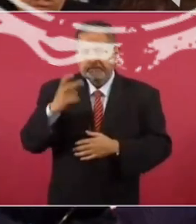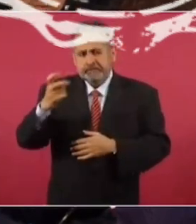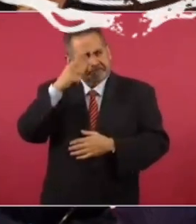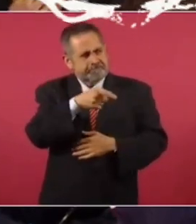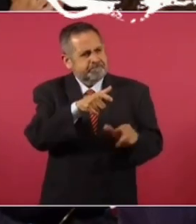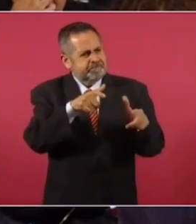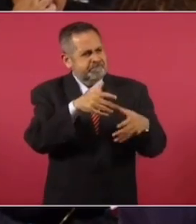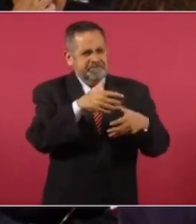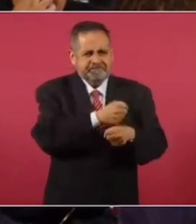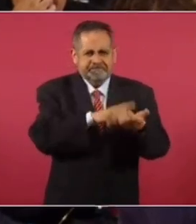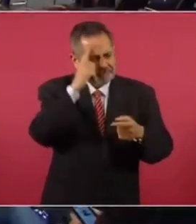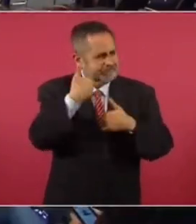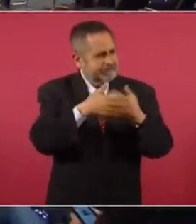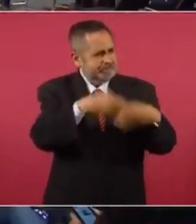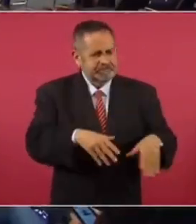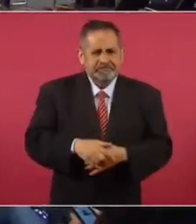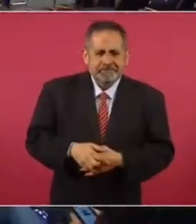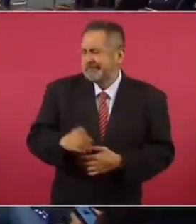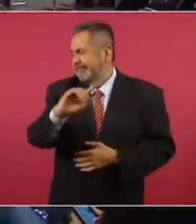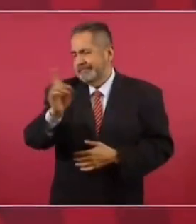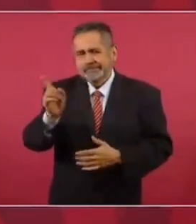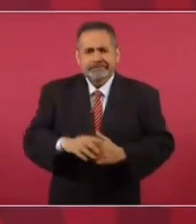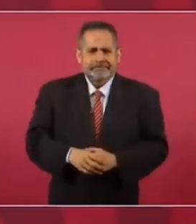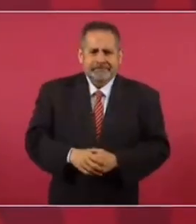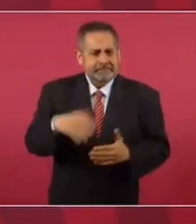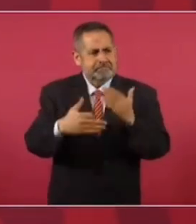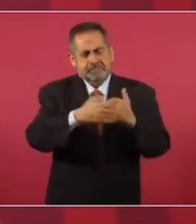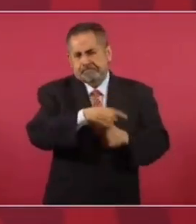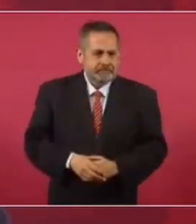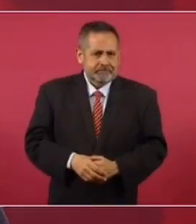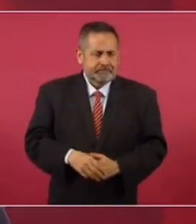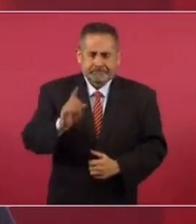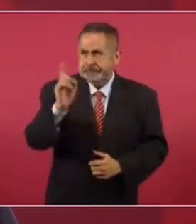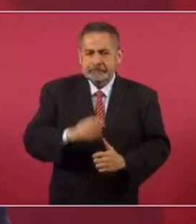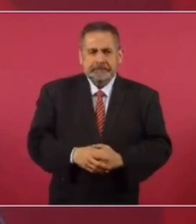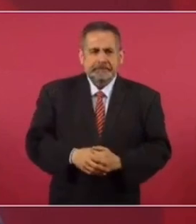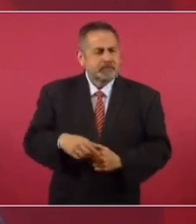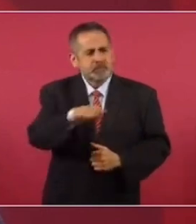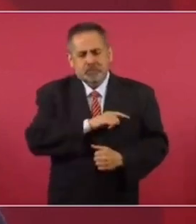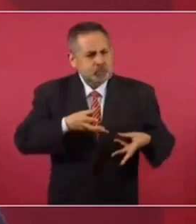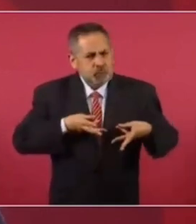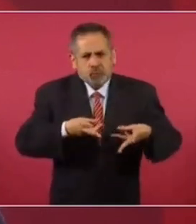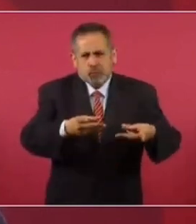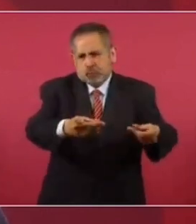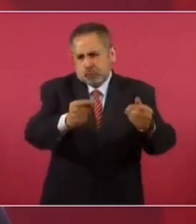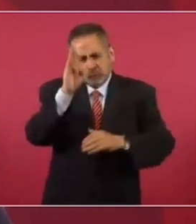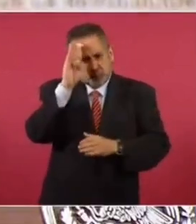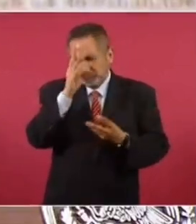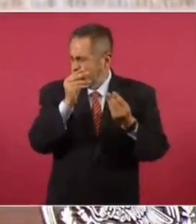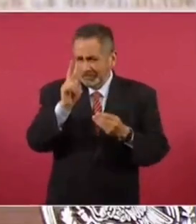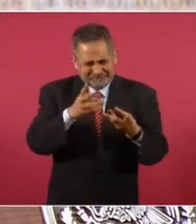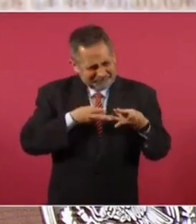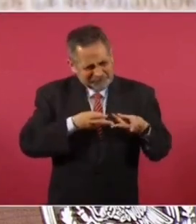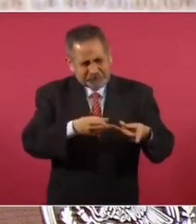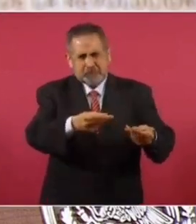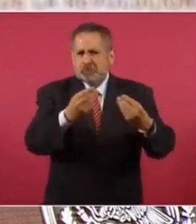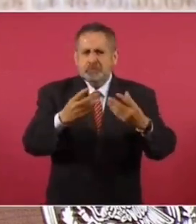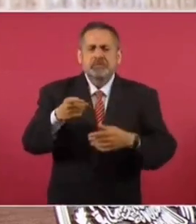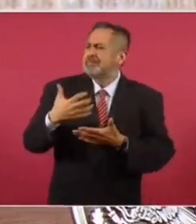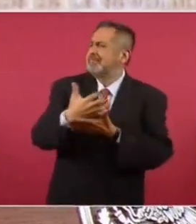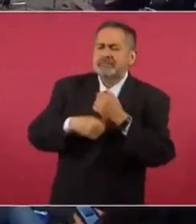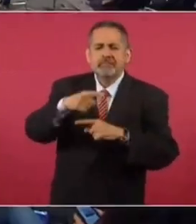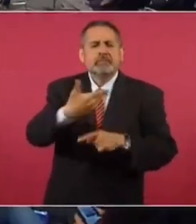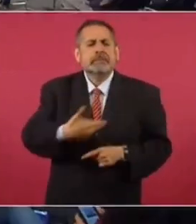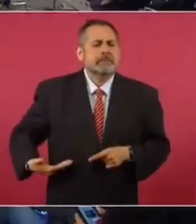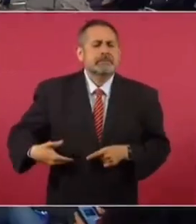una forma de estrangular al órgano electoral, presidente? No, todavía le queda. Es que gastan mucho, gastan muchísimo. ¿Cuánto